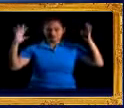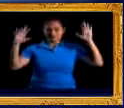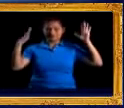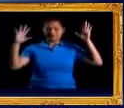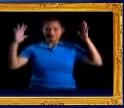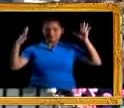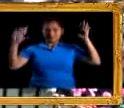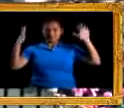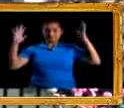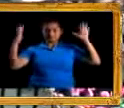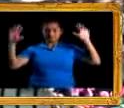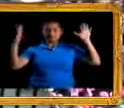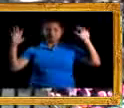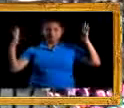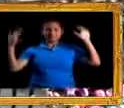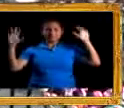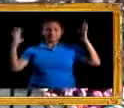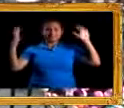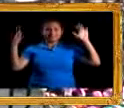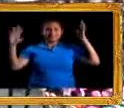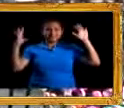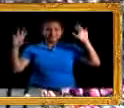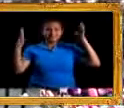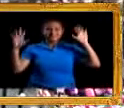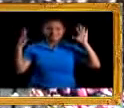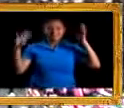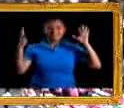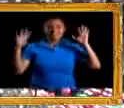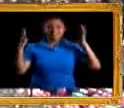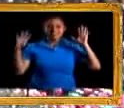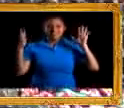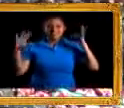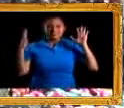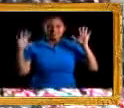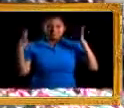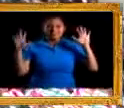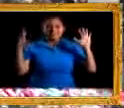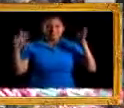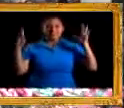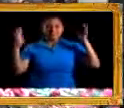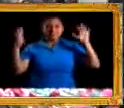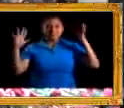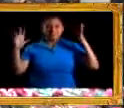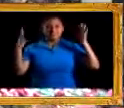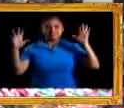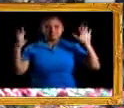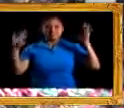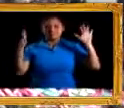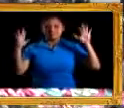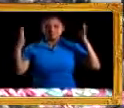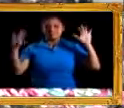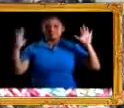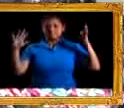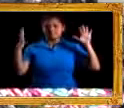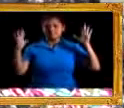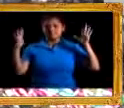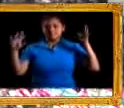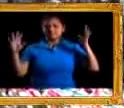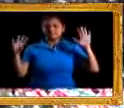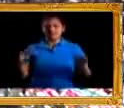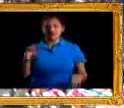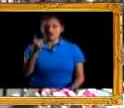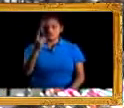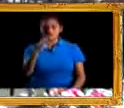al Cordero de Dios, al Cordero de Dios, al Cordero de Dios, al que es digno, al que es